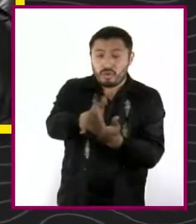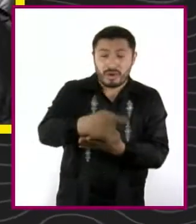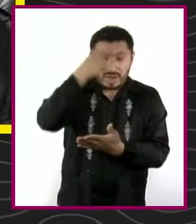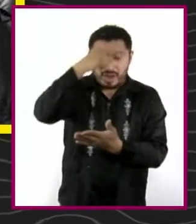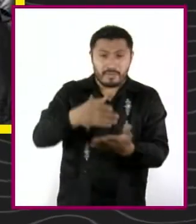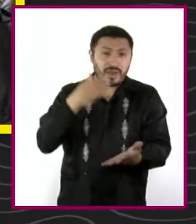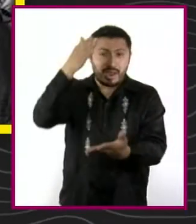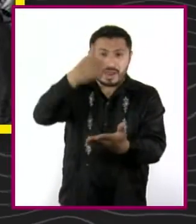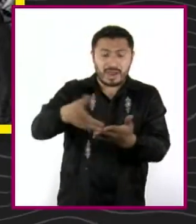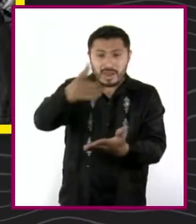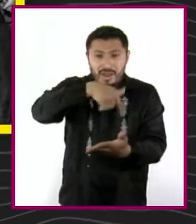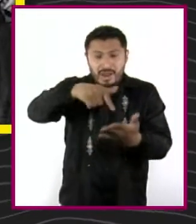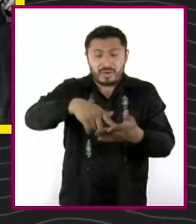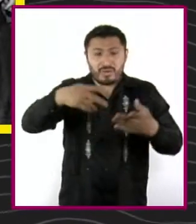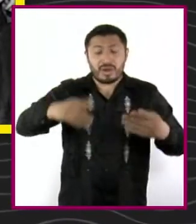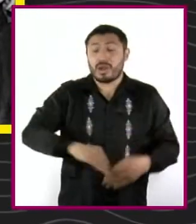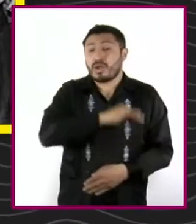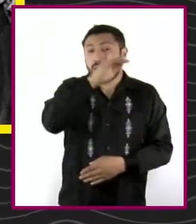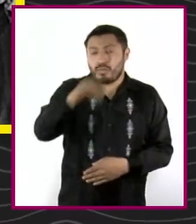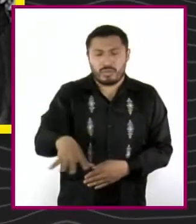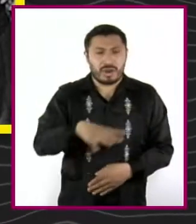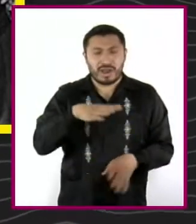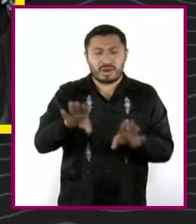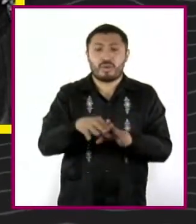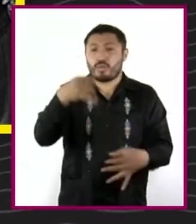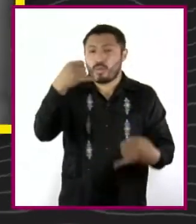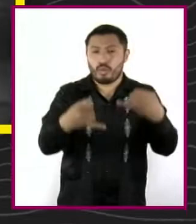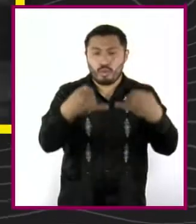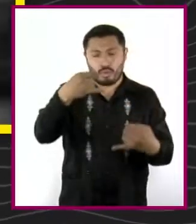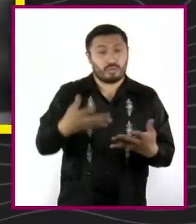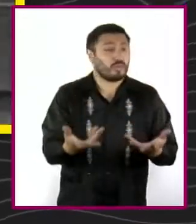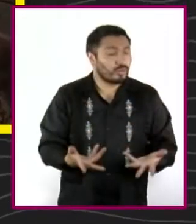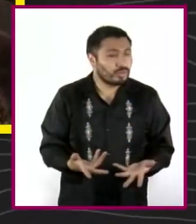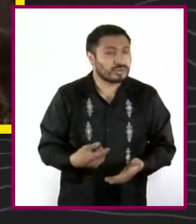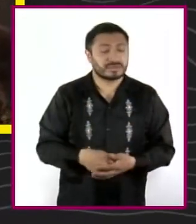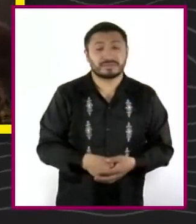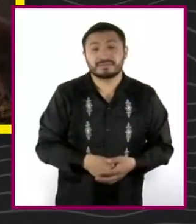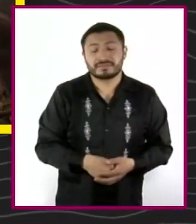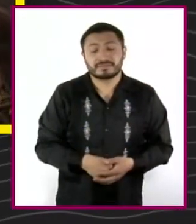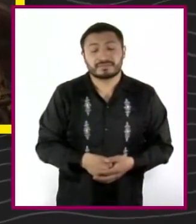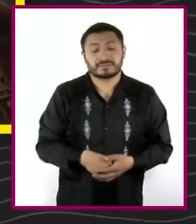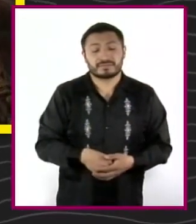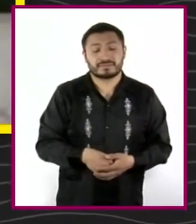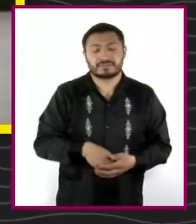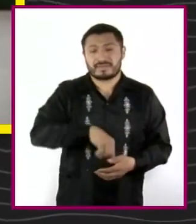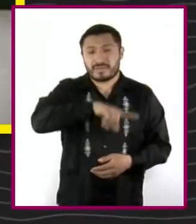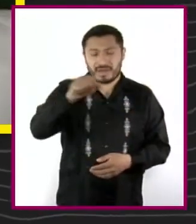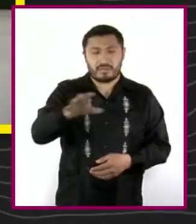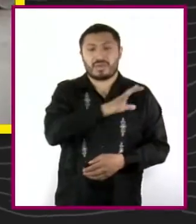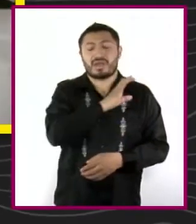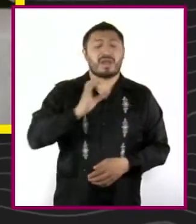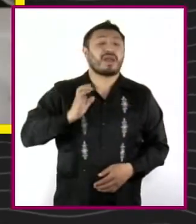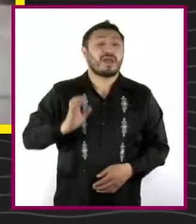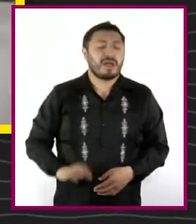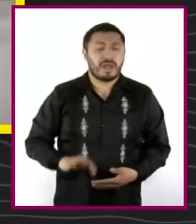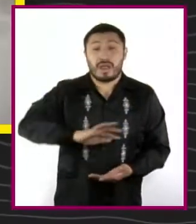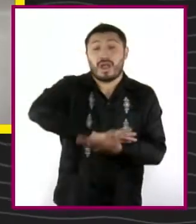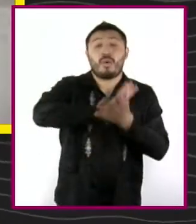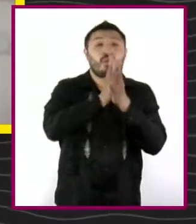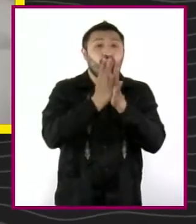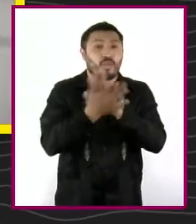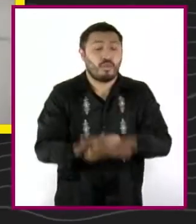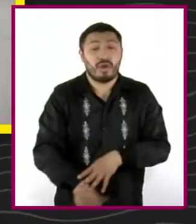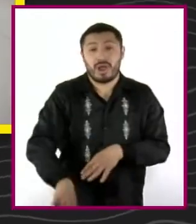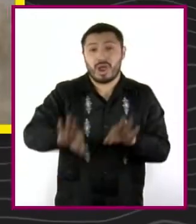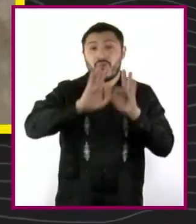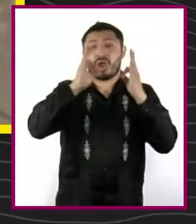muertos, en donde era sometida a un juicio. El arribo del cristianismo transformó por completo la